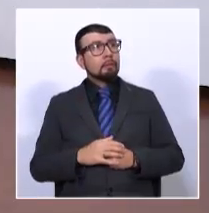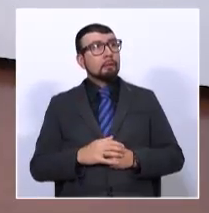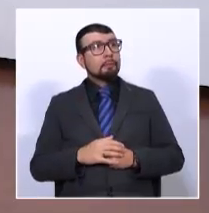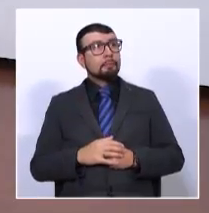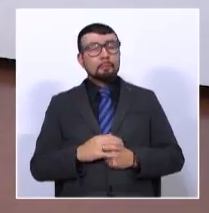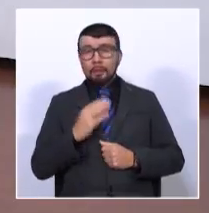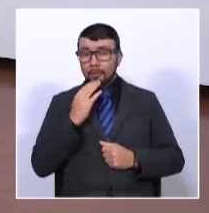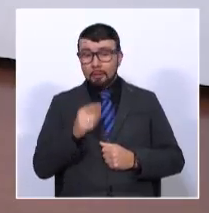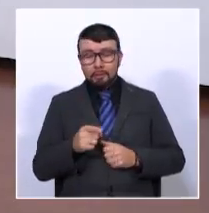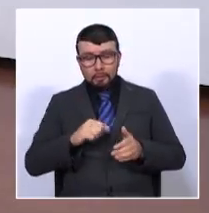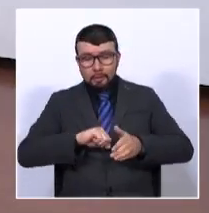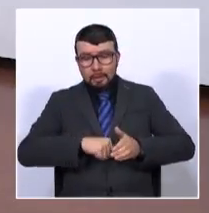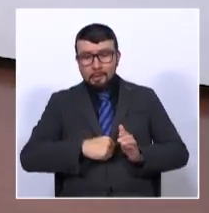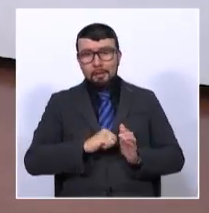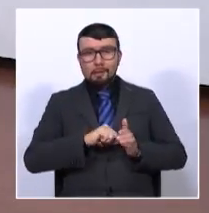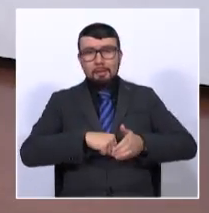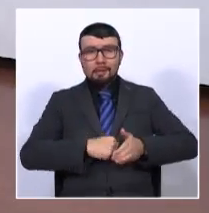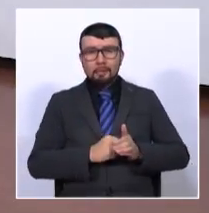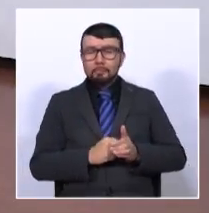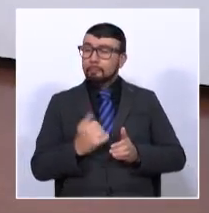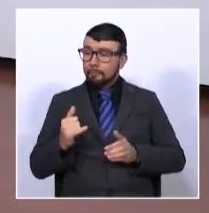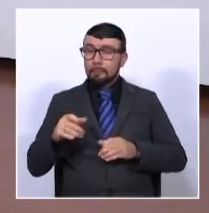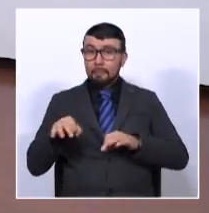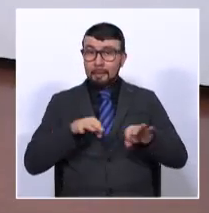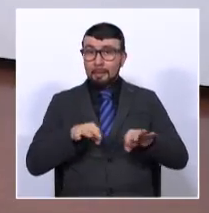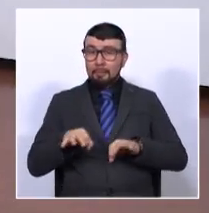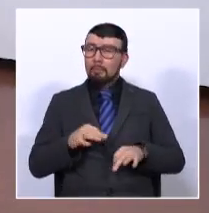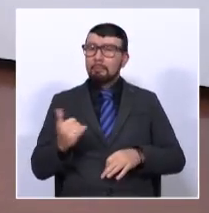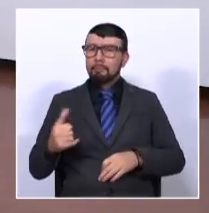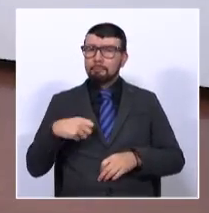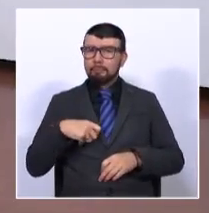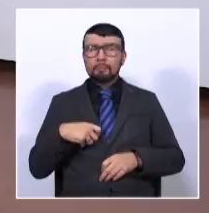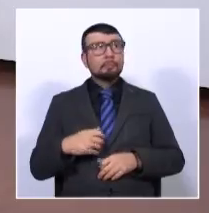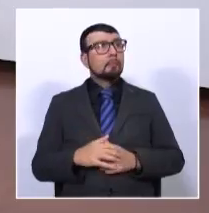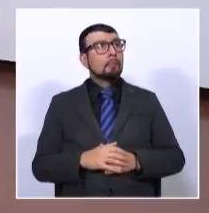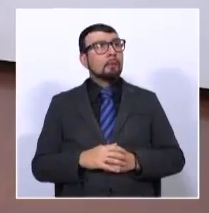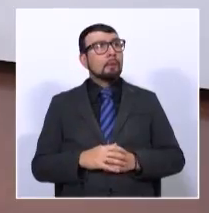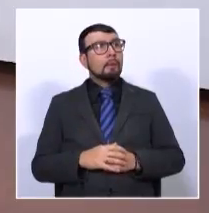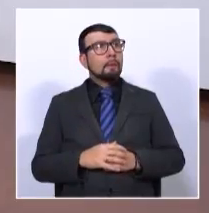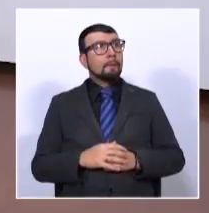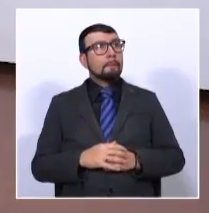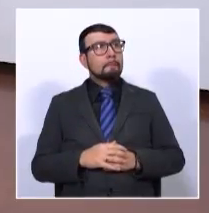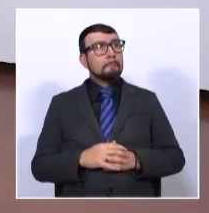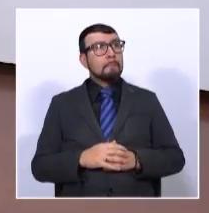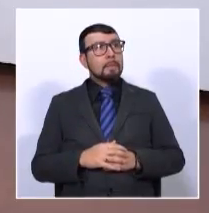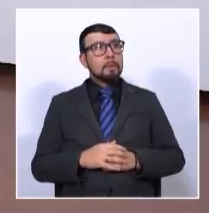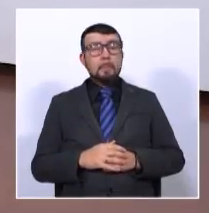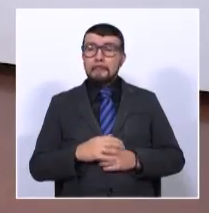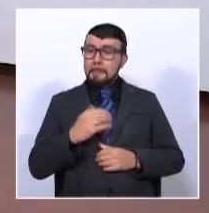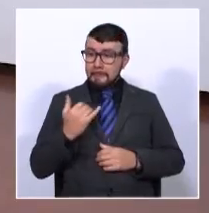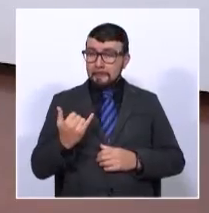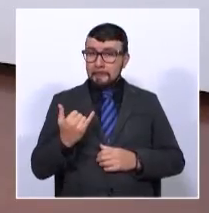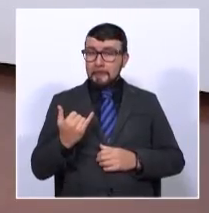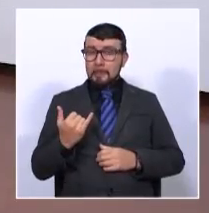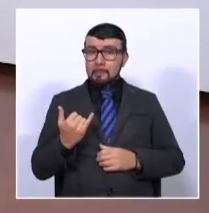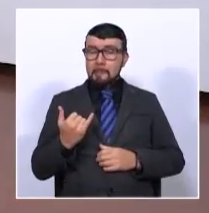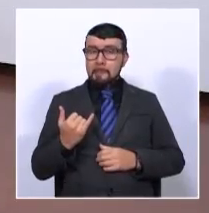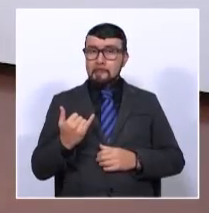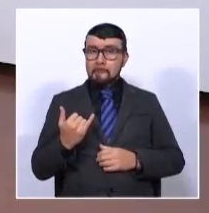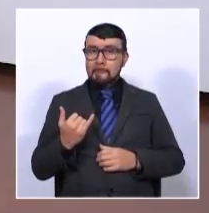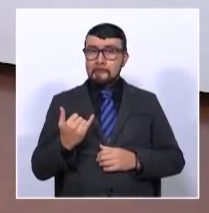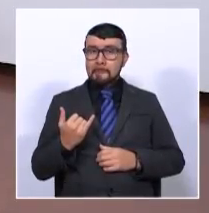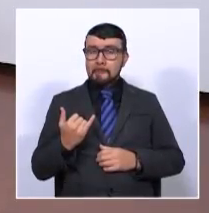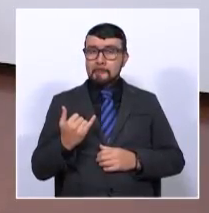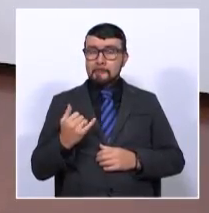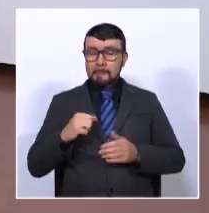en las rodillas. La explicación que vamos a hacer acá, ahí tiene el lapicero, que vamos a hacer en la rodilla es la misma de la cadera y ahorita lo vemos con la imagen